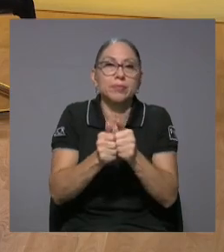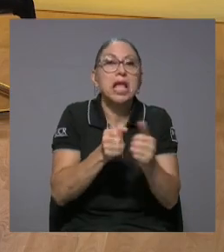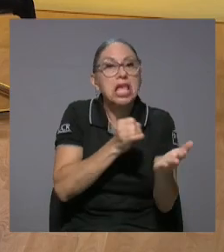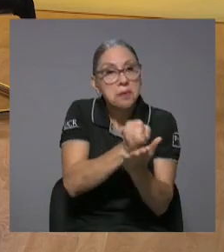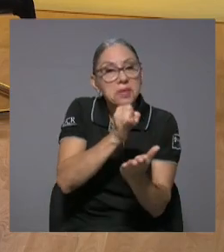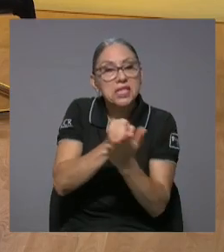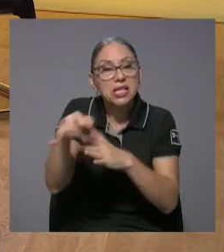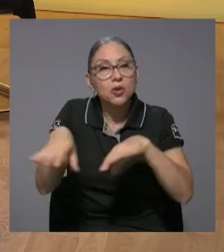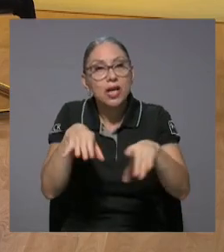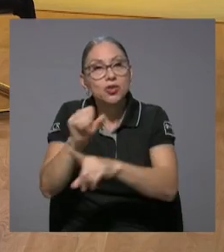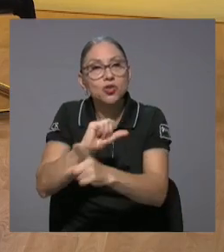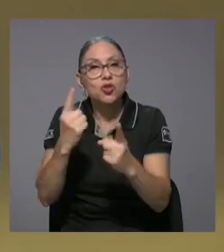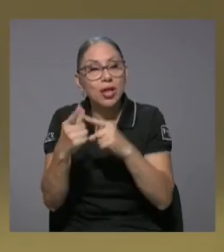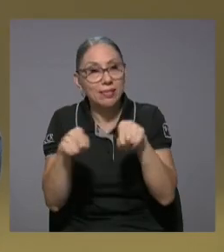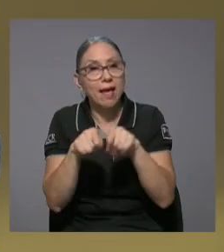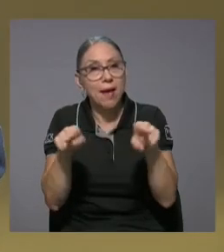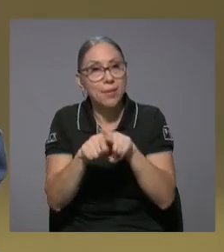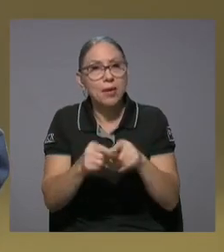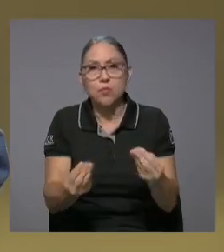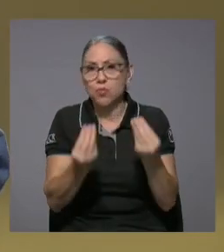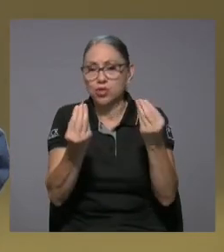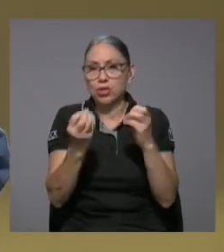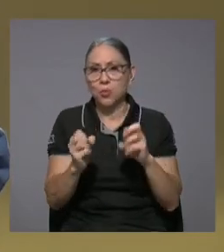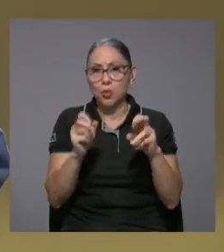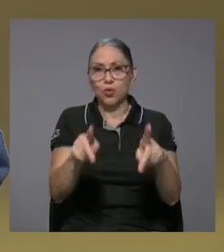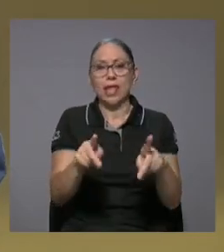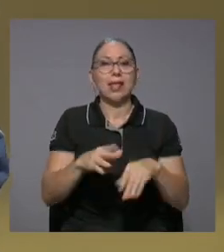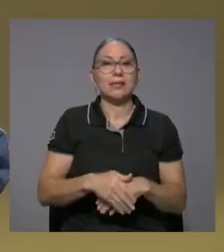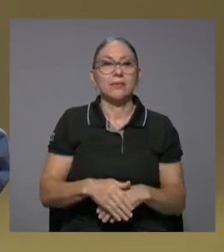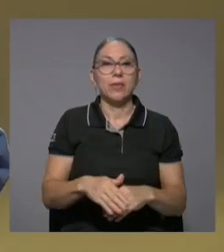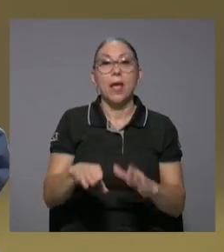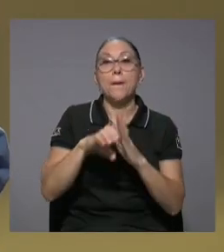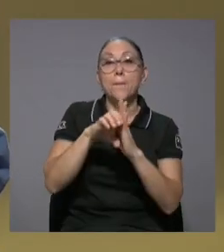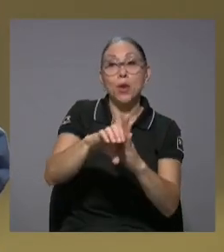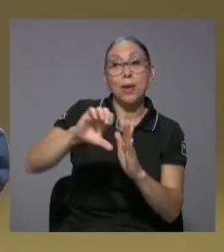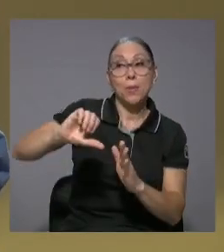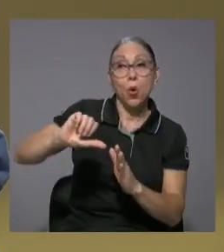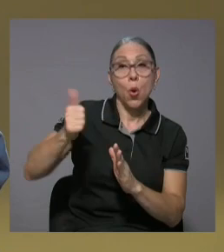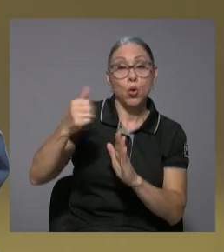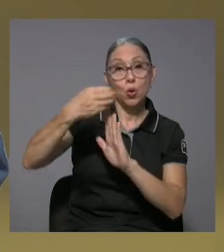ahí hay muchas oportunidades. O por ejemplo, en otro capítulo especial que el